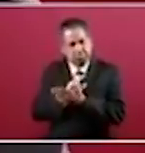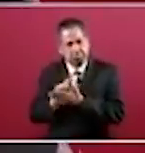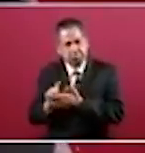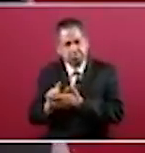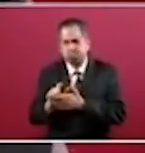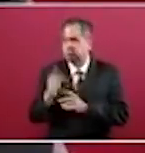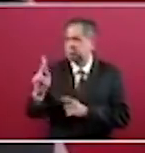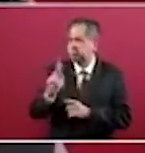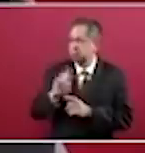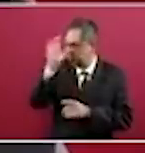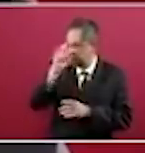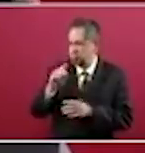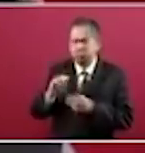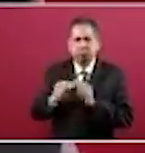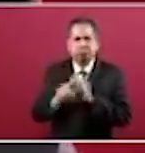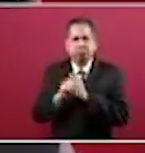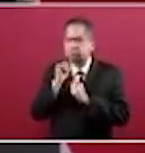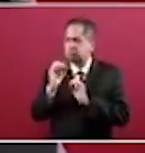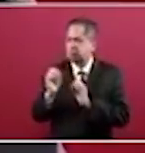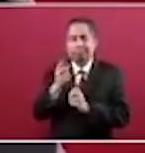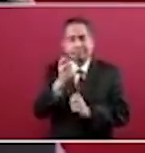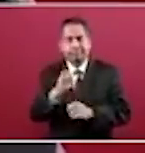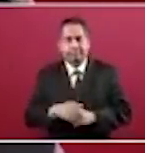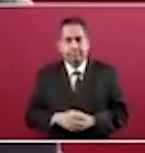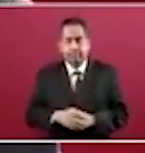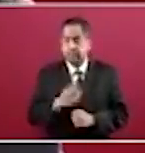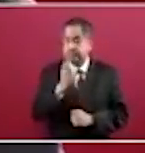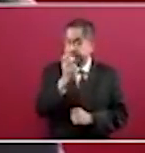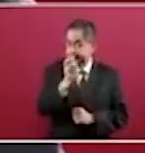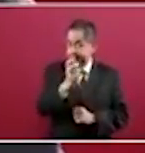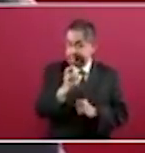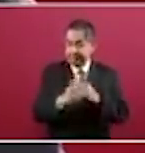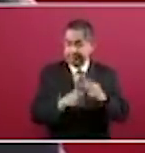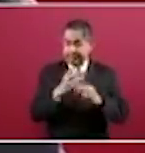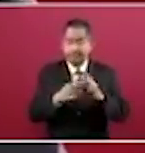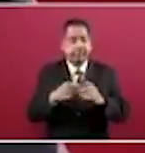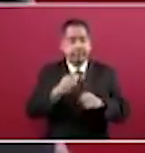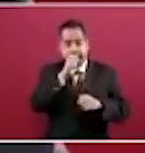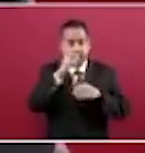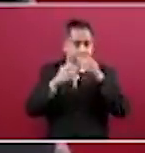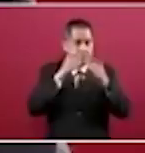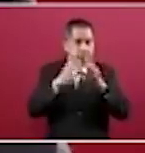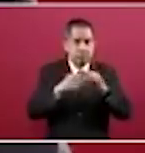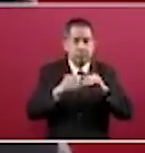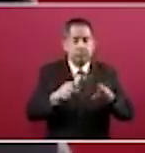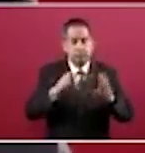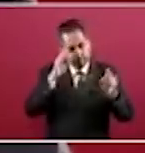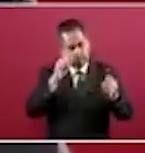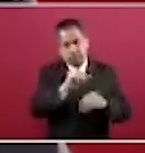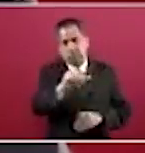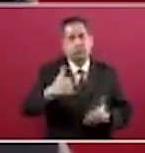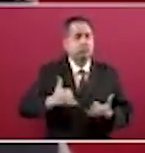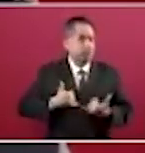estar bien con el prójimo. Sobre eso va a versar mucho la campaña dirigida